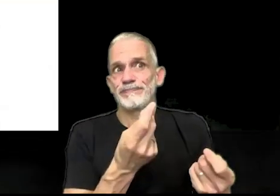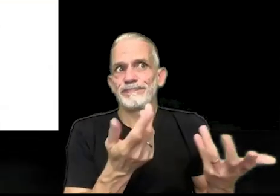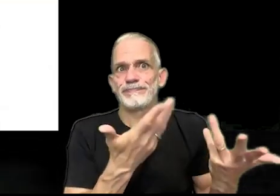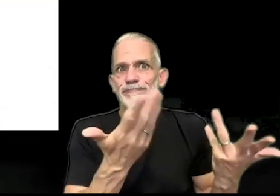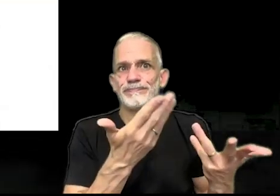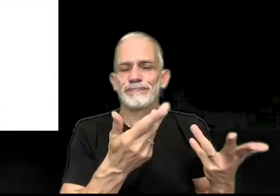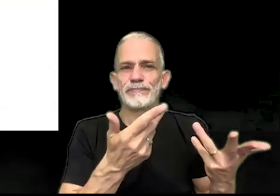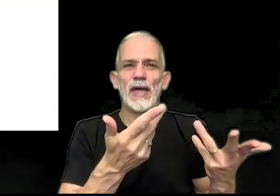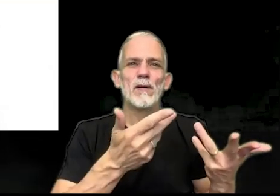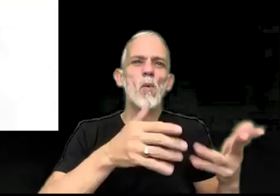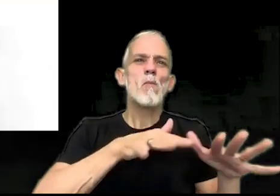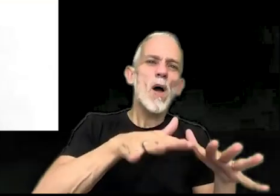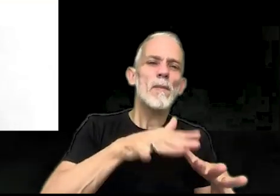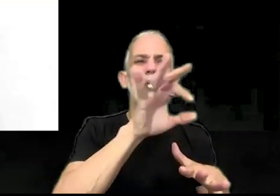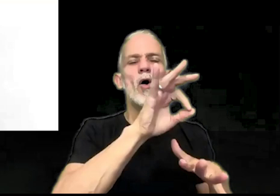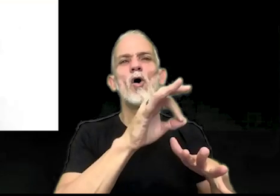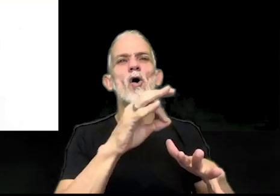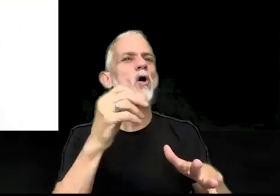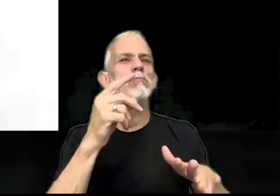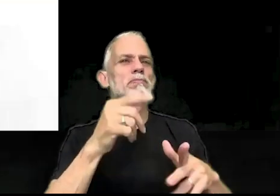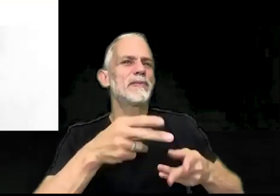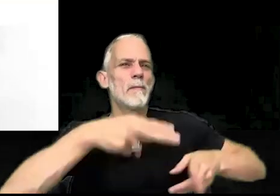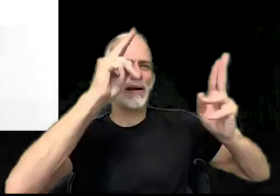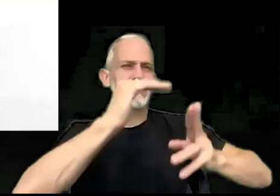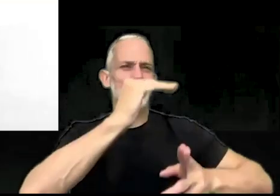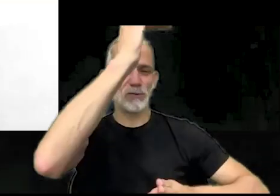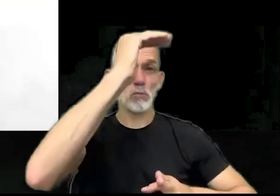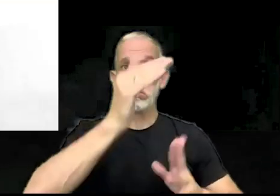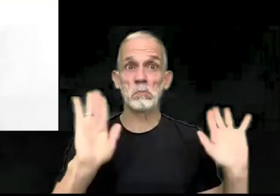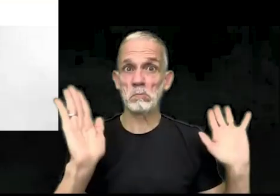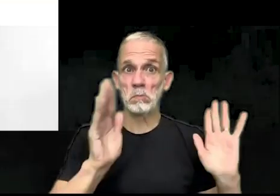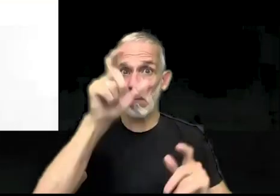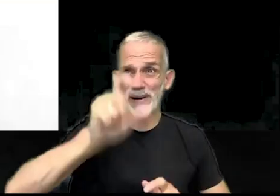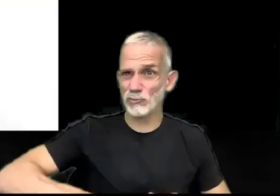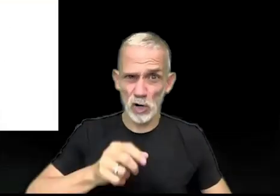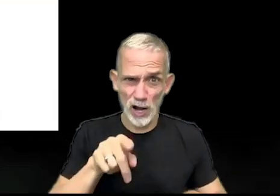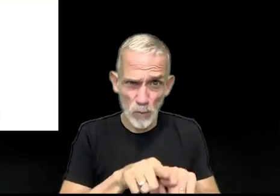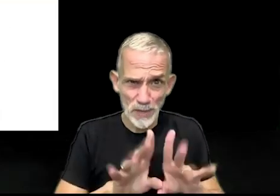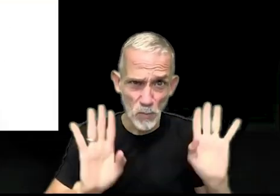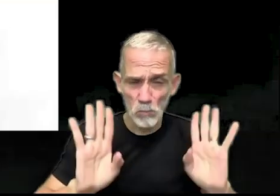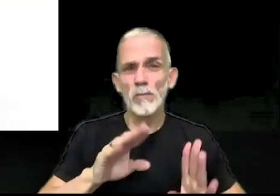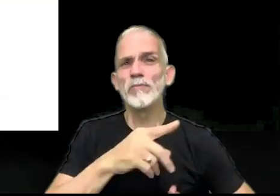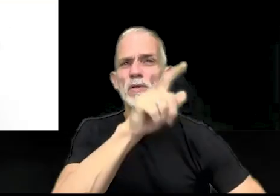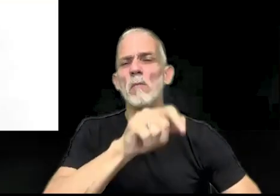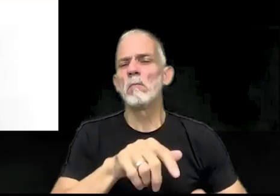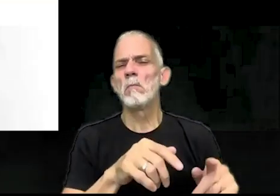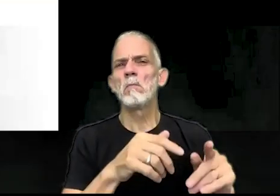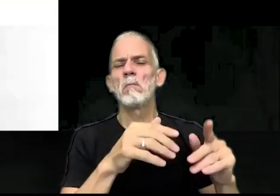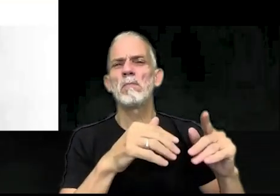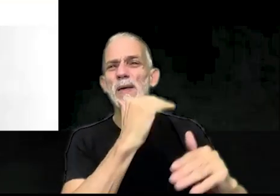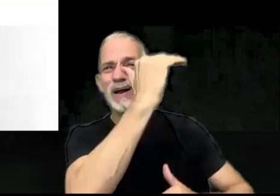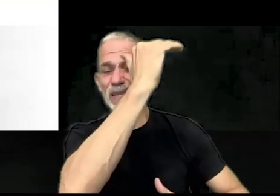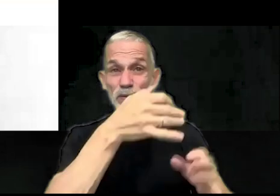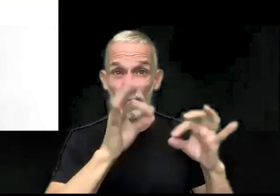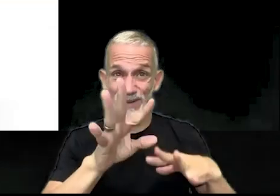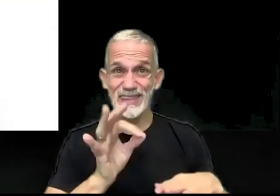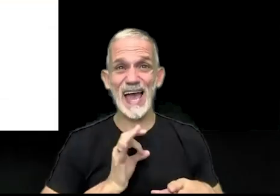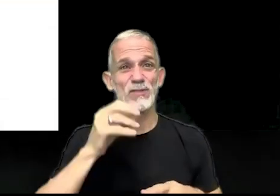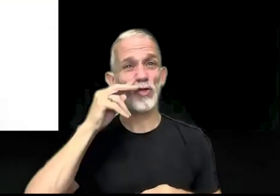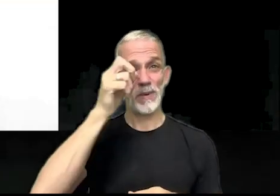bien mueble o inmueble, cualquiera sea el sujeto. Con lo cual, este inmueble que vendí en